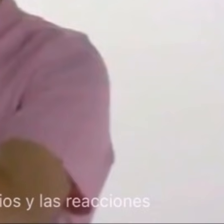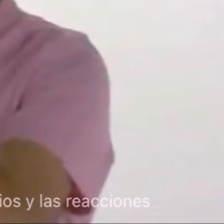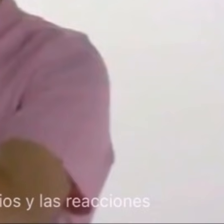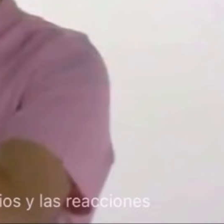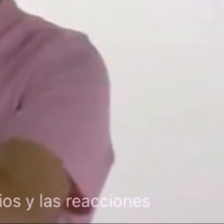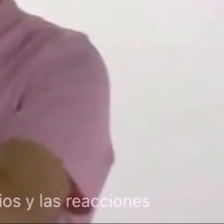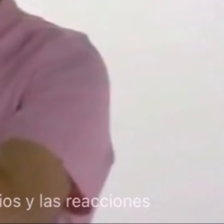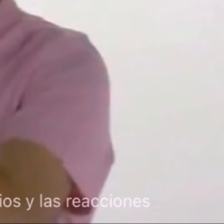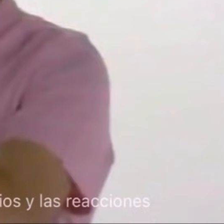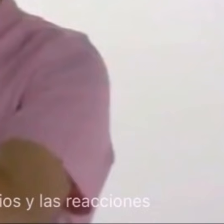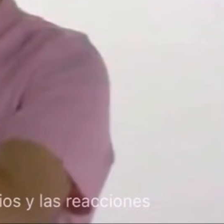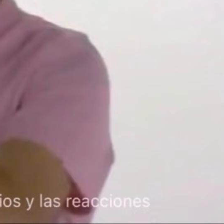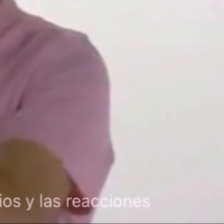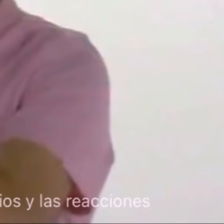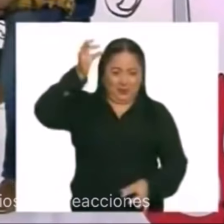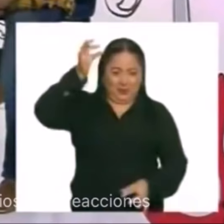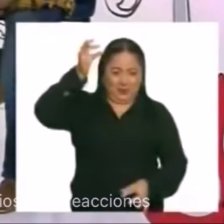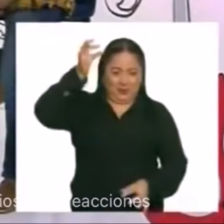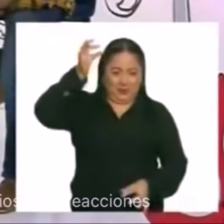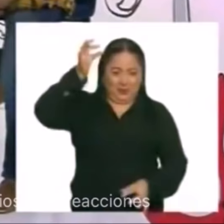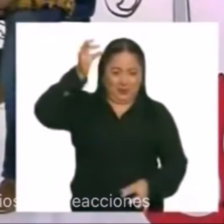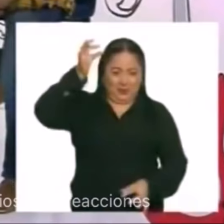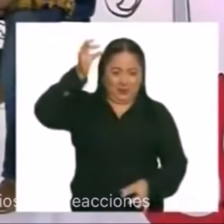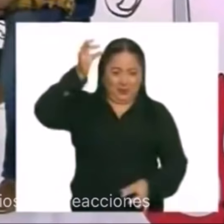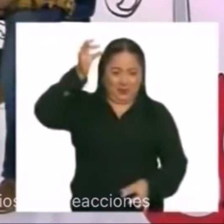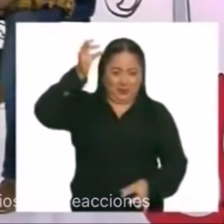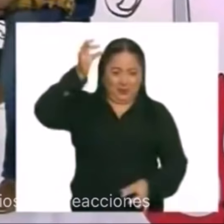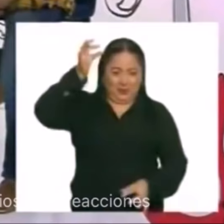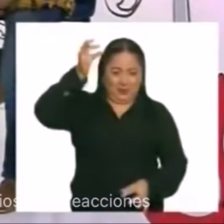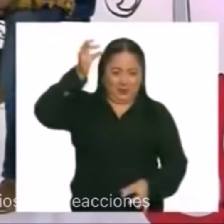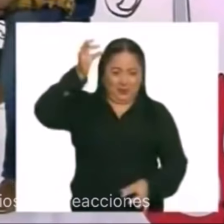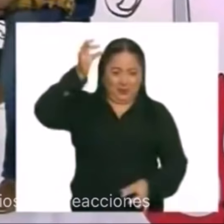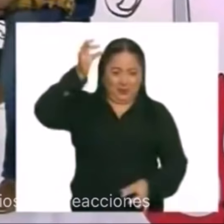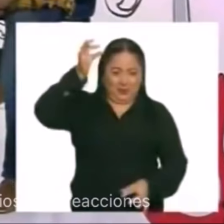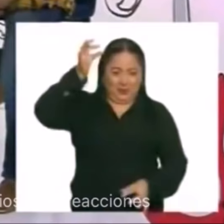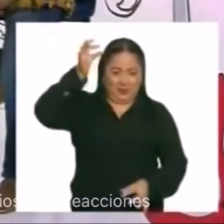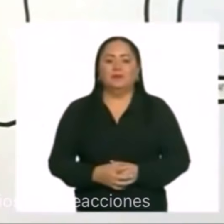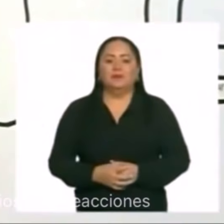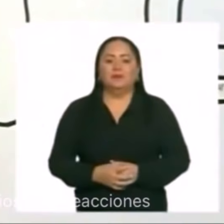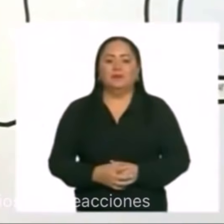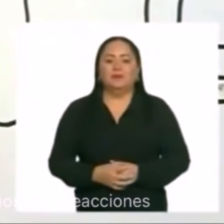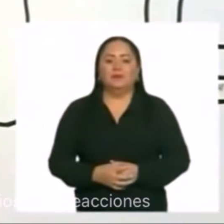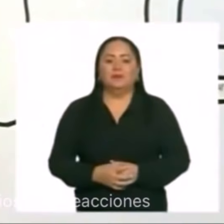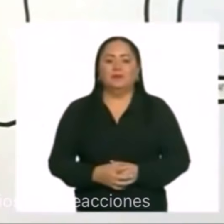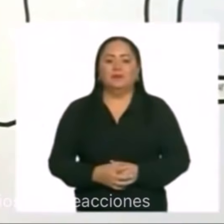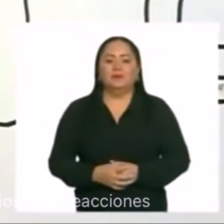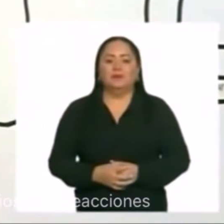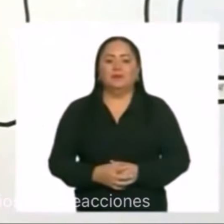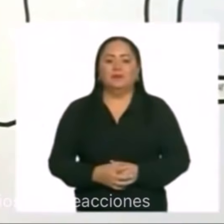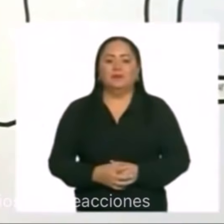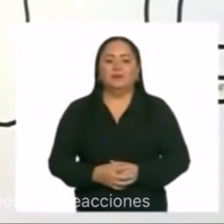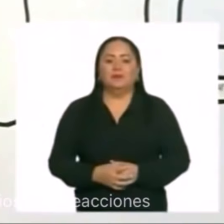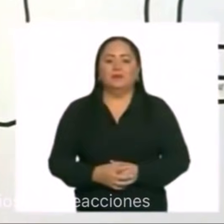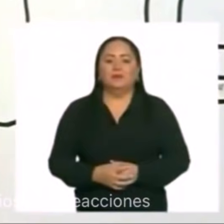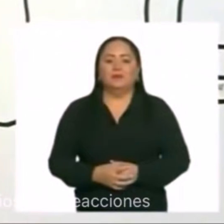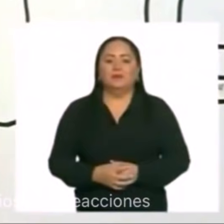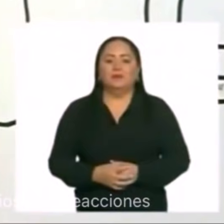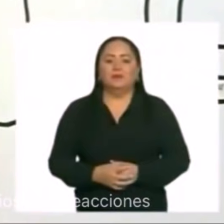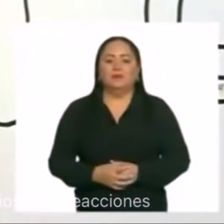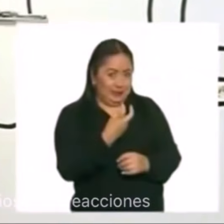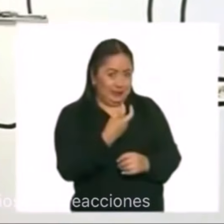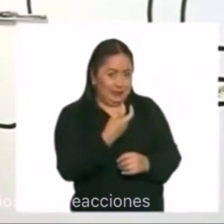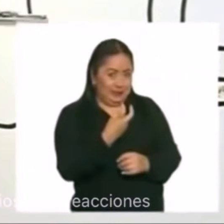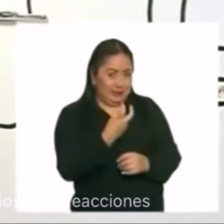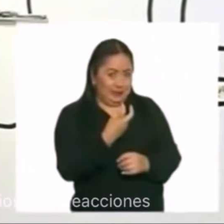cuando nuestro 10 toca de manera impresionante nos explica que existen varios tipos de flauta como a la flauta piccolo que es mucho más pequeña que la flauta transversal